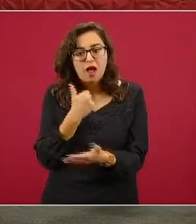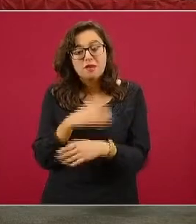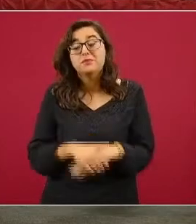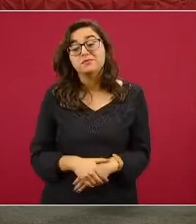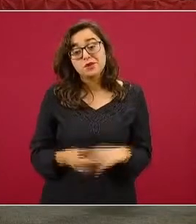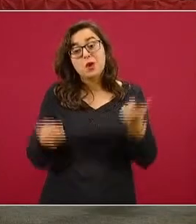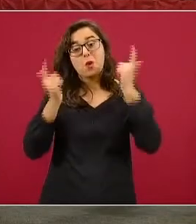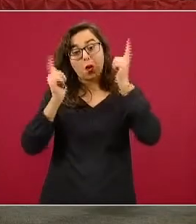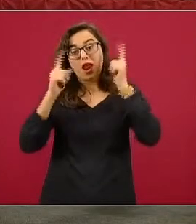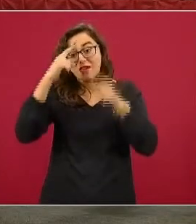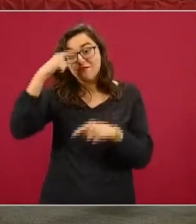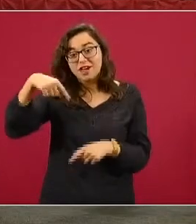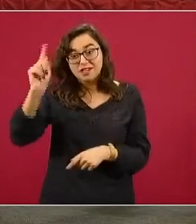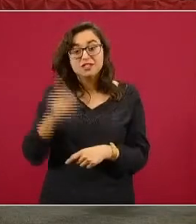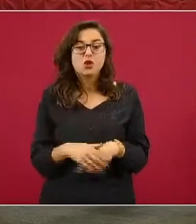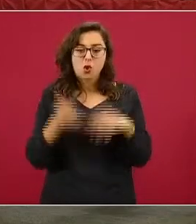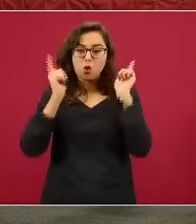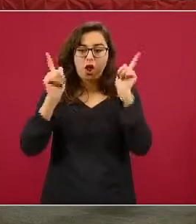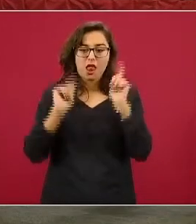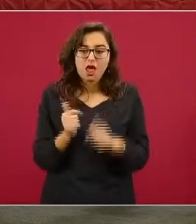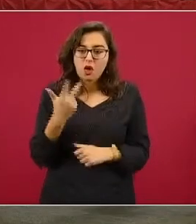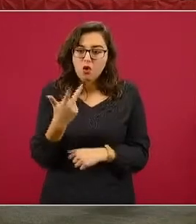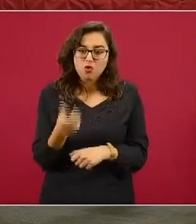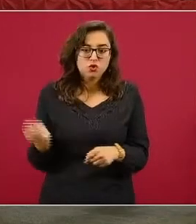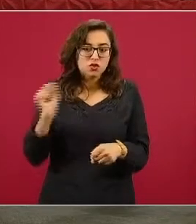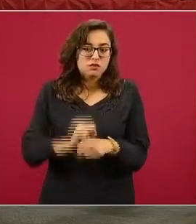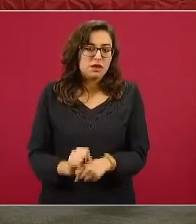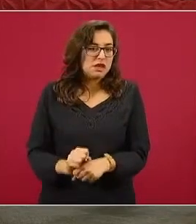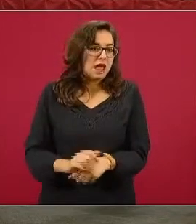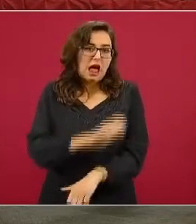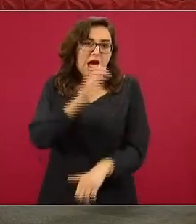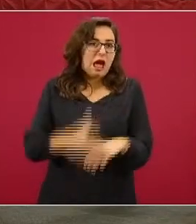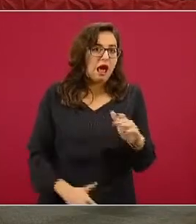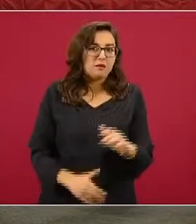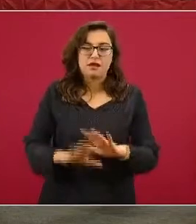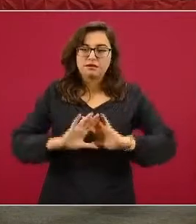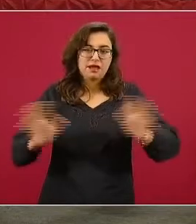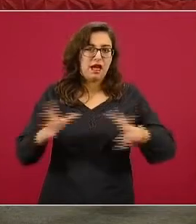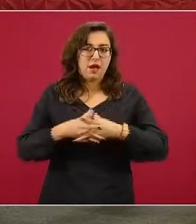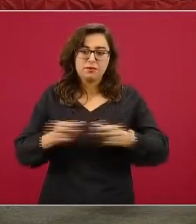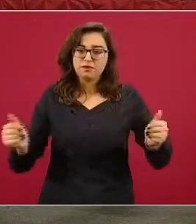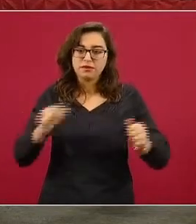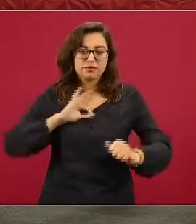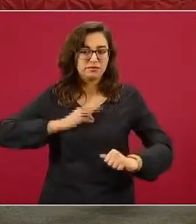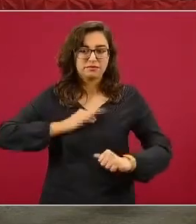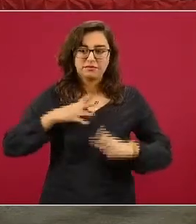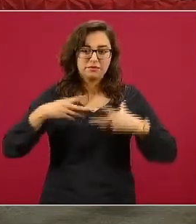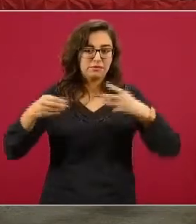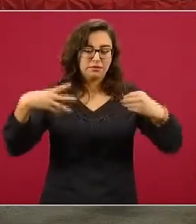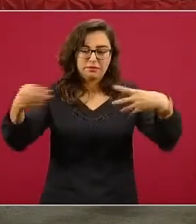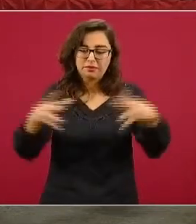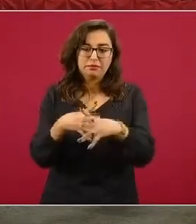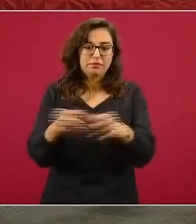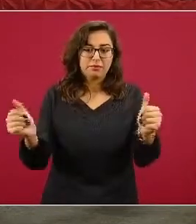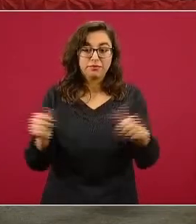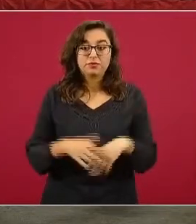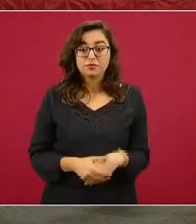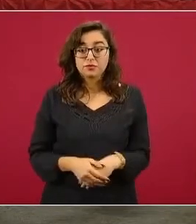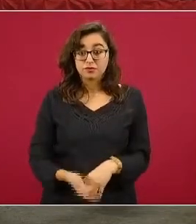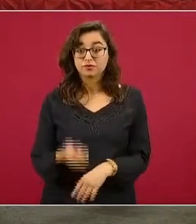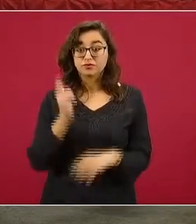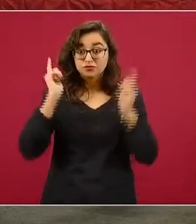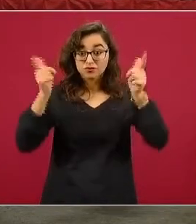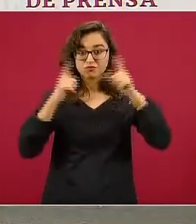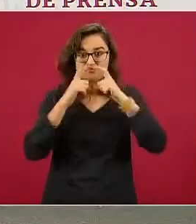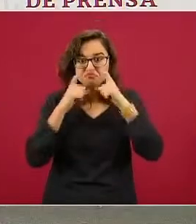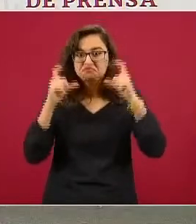fácil, ojalá en 8 semanas se acabara la epidemia, ojalá un instrumento de uso general llevara al